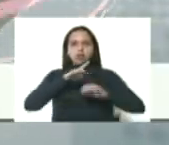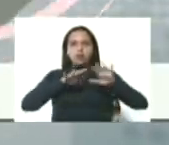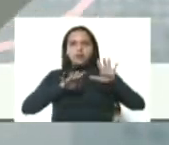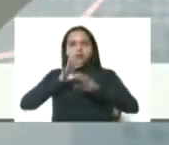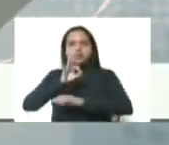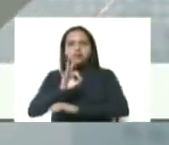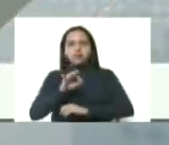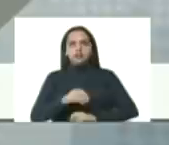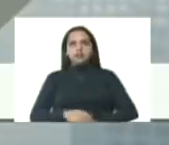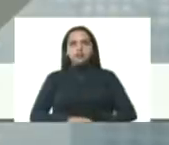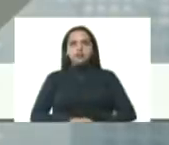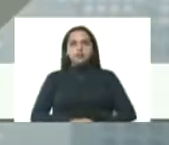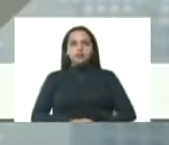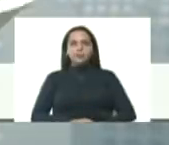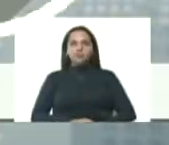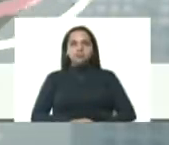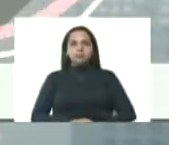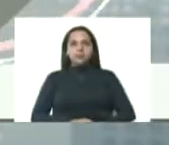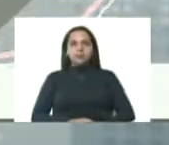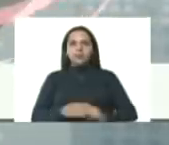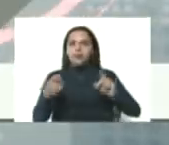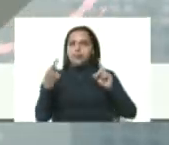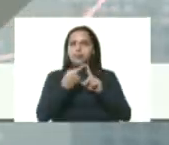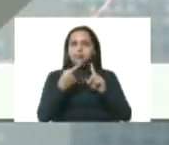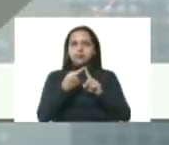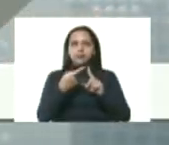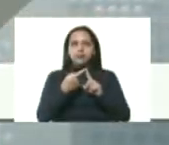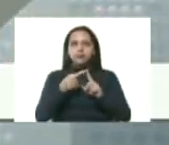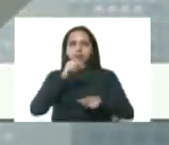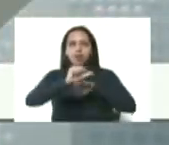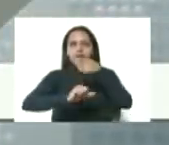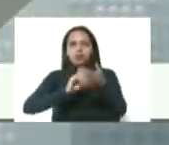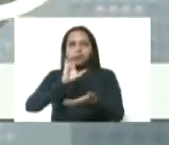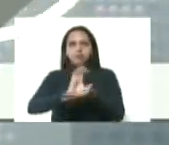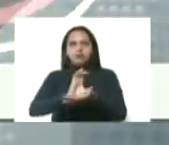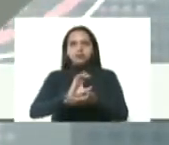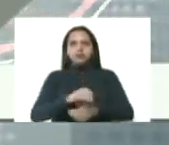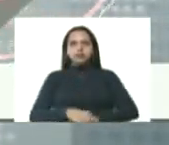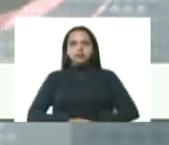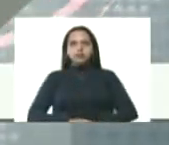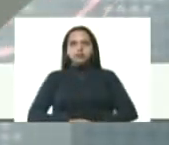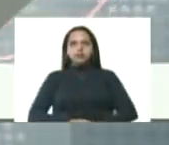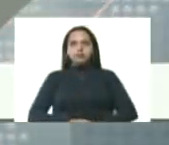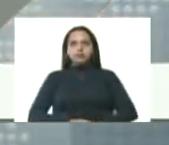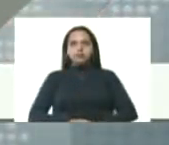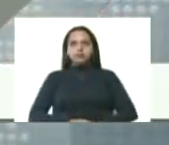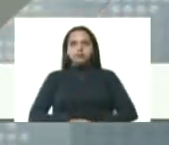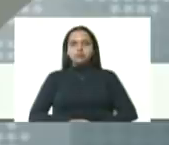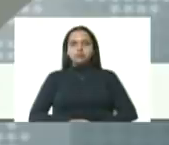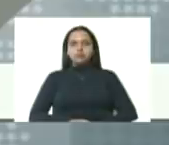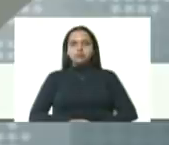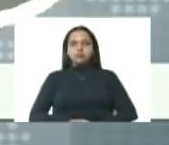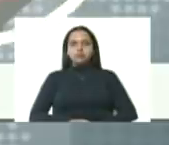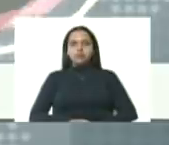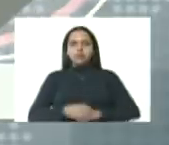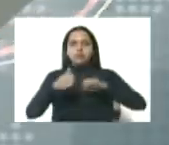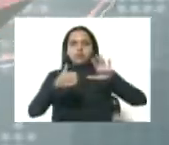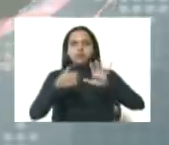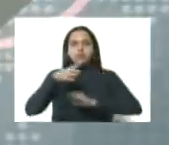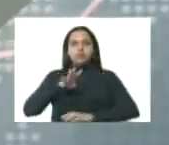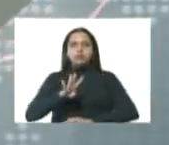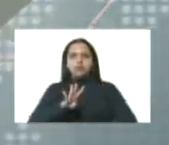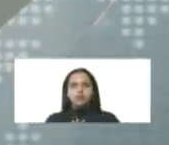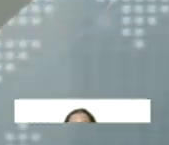Julio. El primero de ellos, el Distrito Capital, con 79